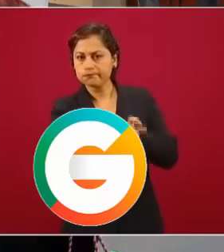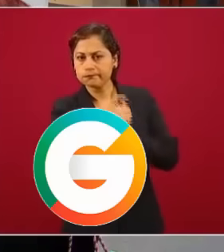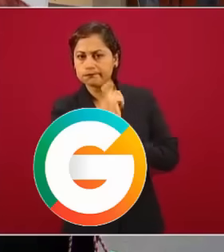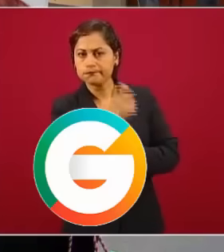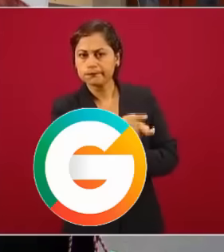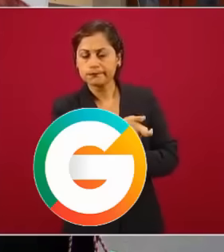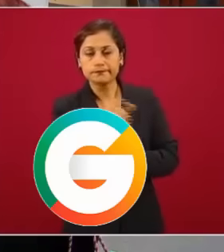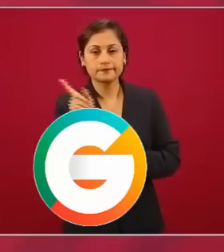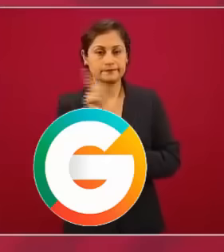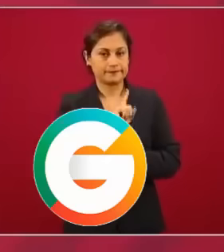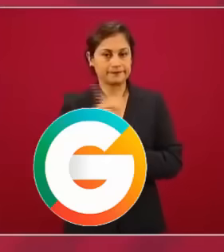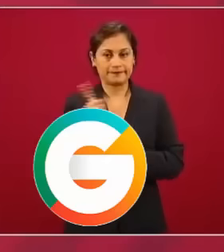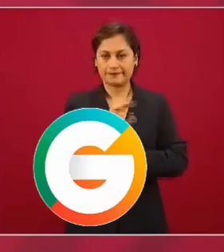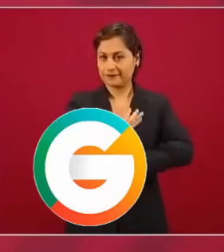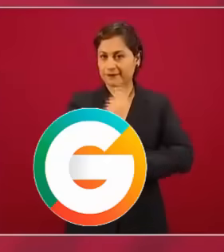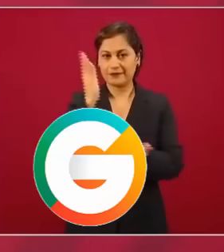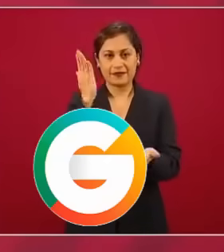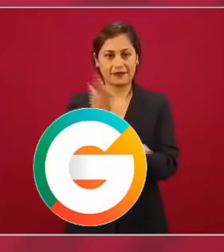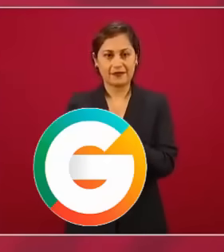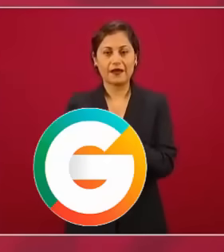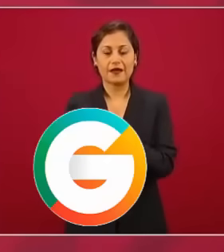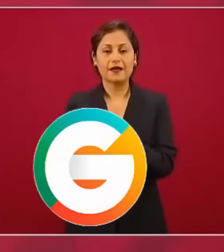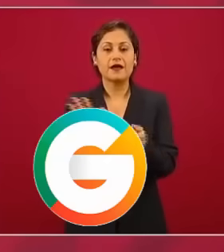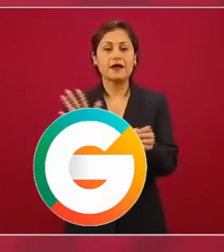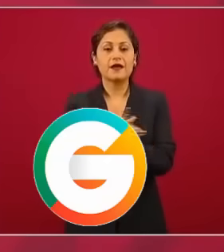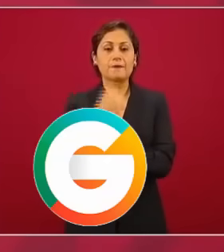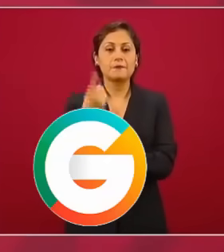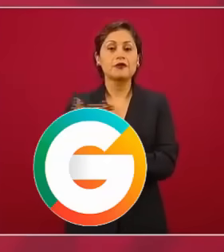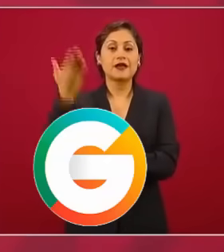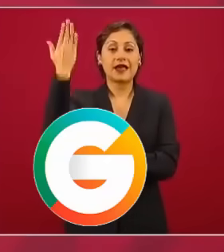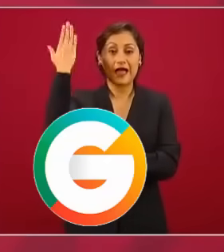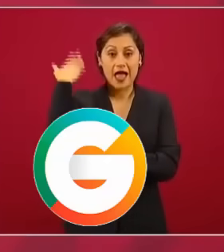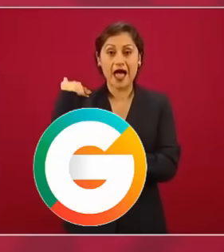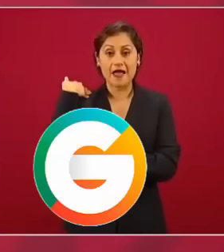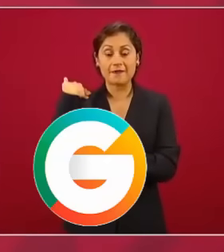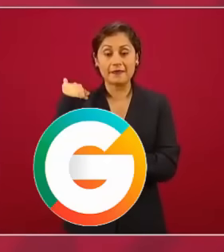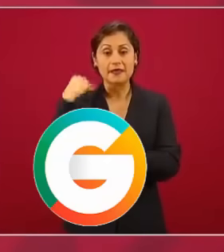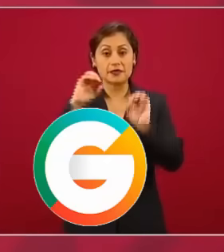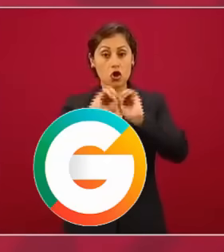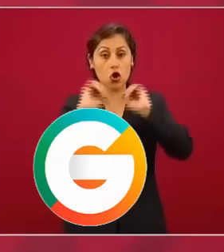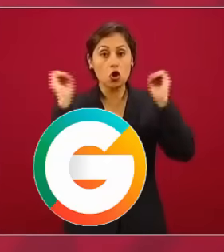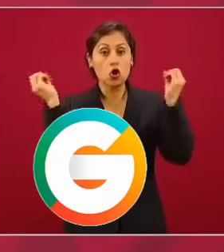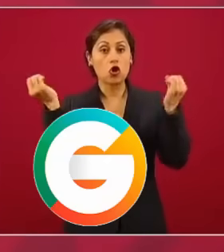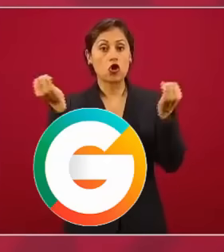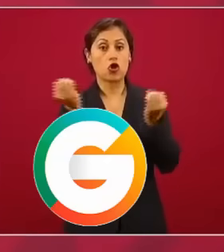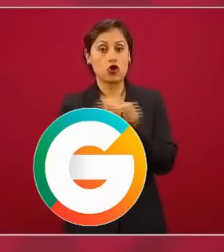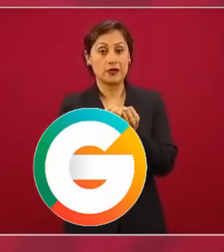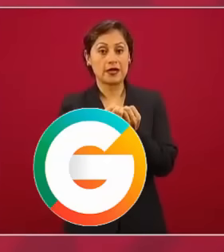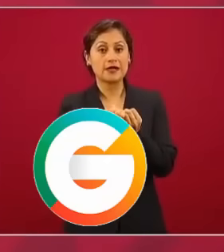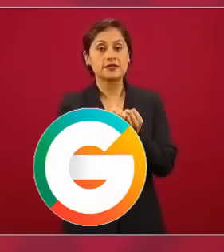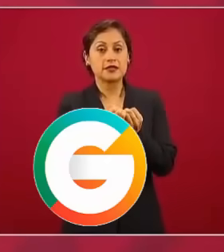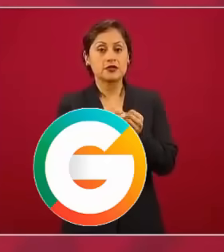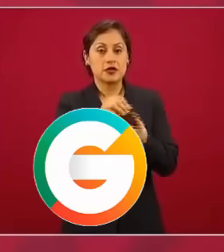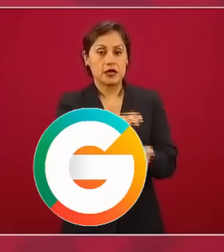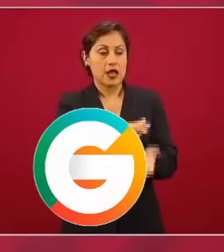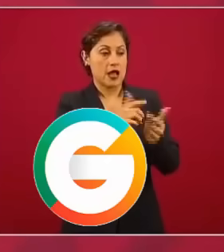las organizaciones que actuaban como intermediarios y que se les tenía que dar dinero